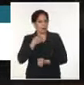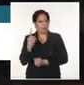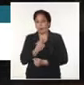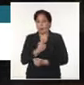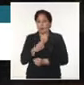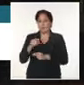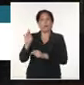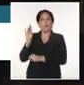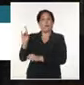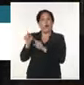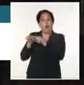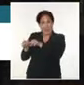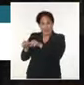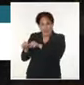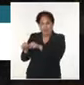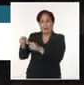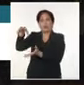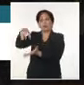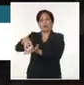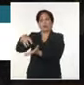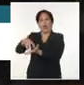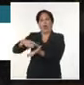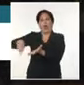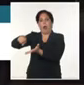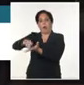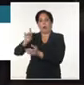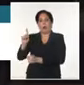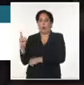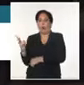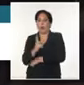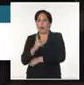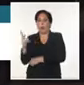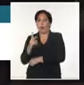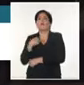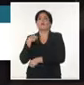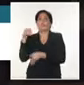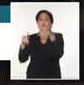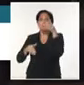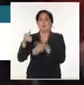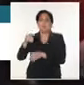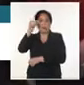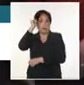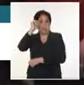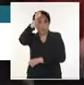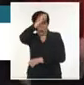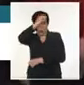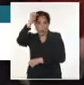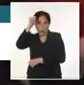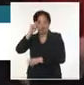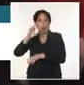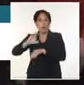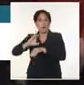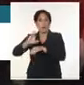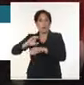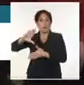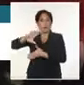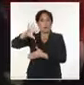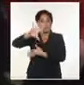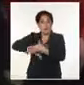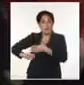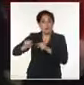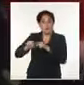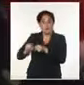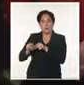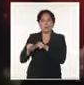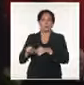boliviano Luis Arce tuvo lugar en la ciudad de Santa Cruz. Ambos habían participado el fin de semana en la cumbre del Mercosur con sede en